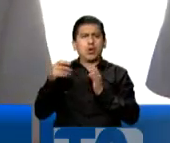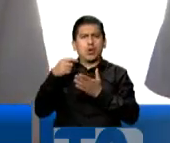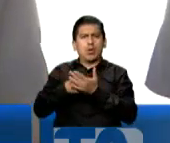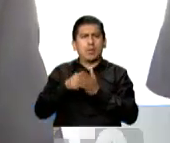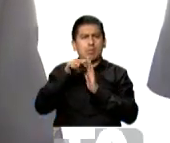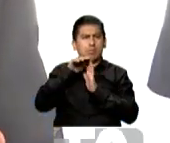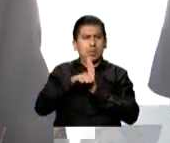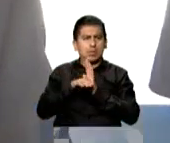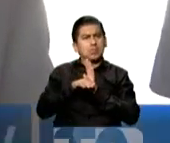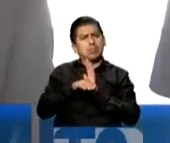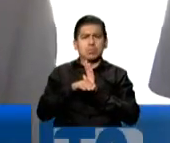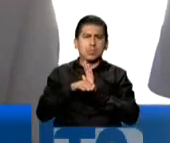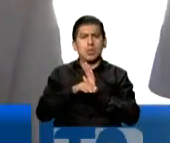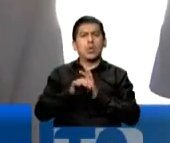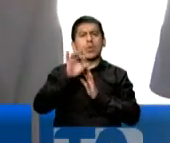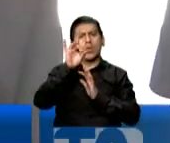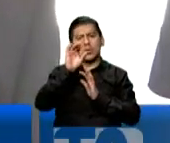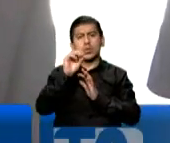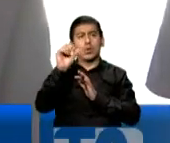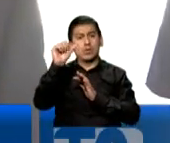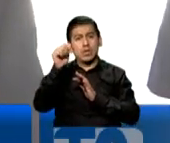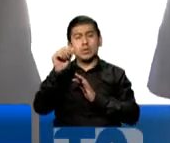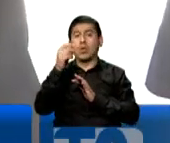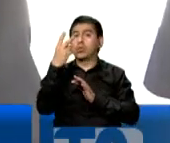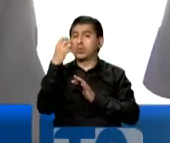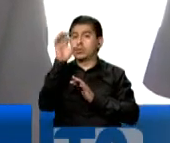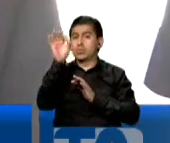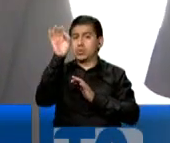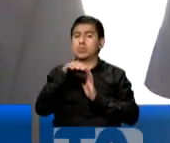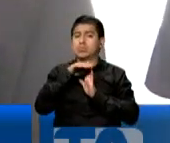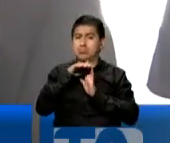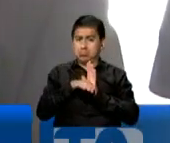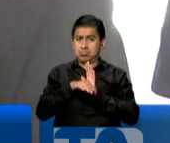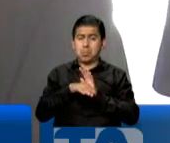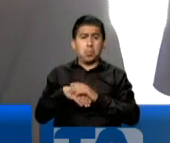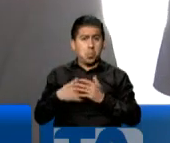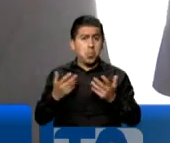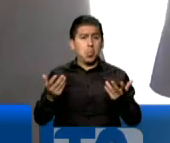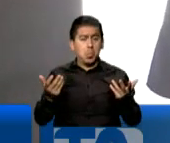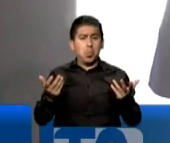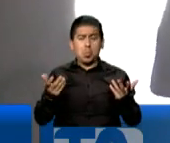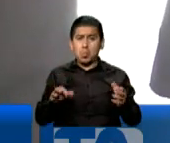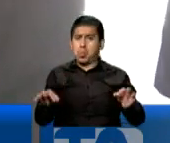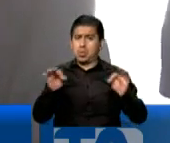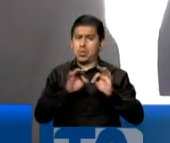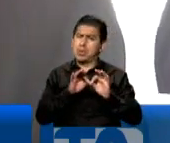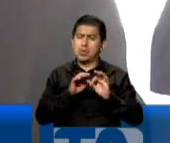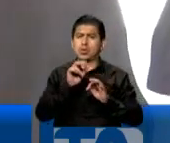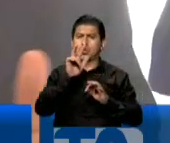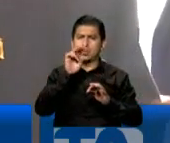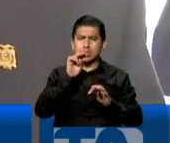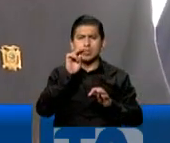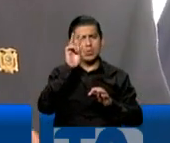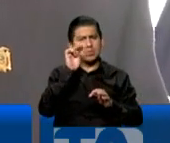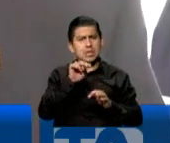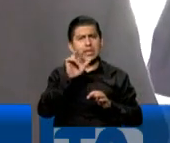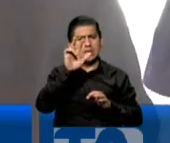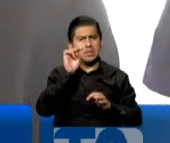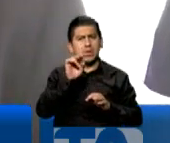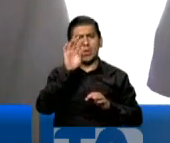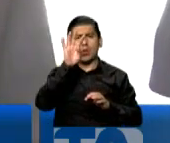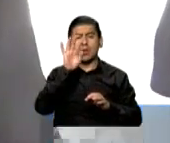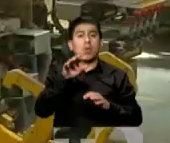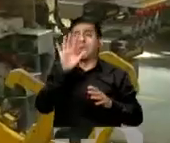reducción de costos irán alrededor entre 8, 10 y hasta 12%, lo que significa una reducción de 2.000, 3.000, 4.000, hasta